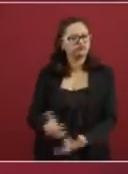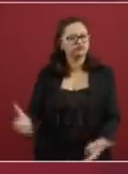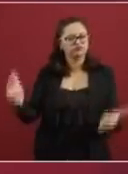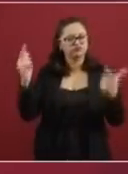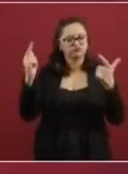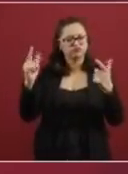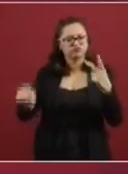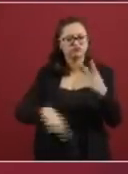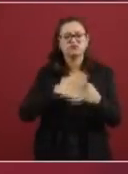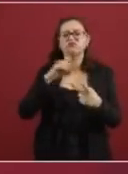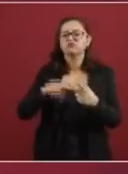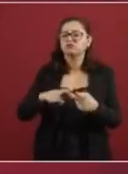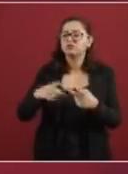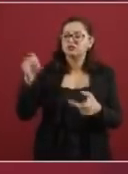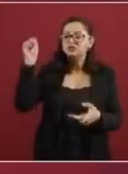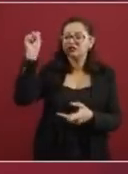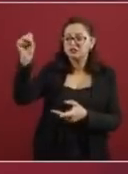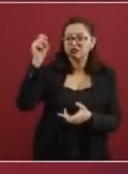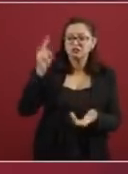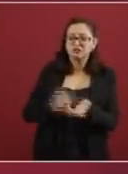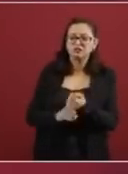y democracia sindical.